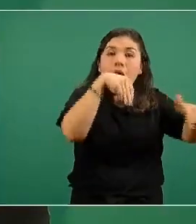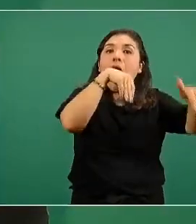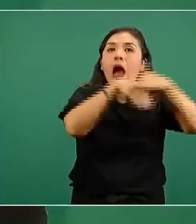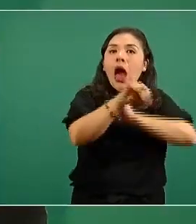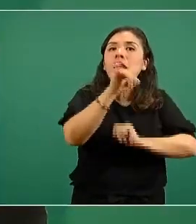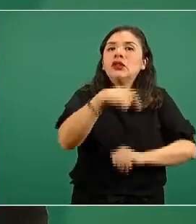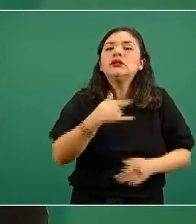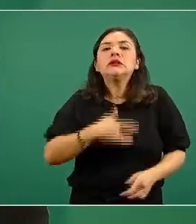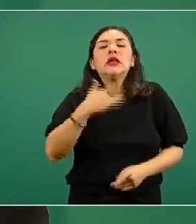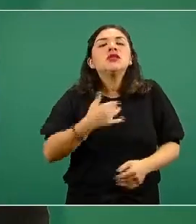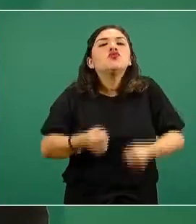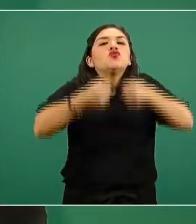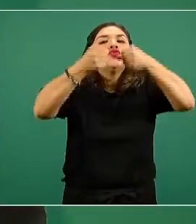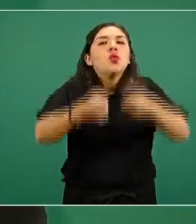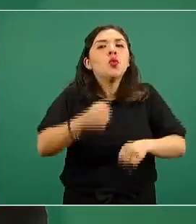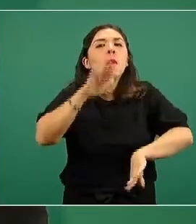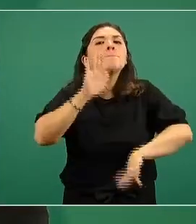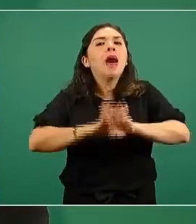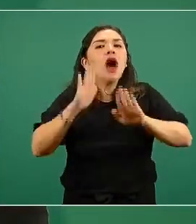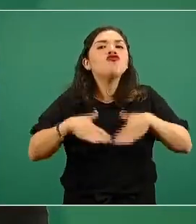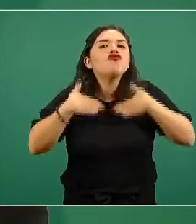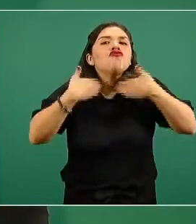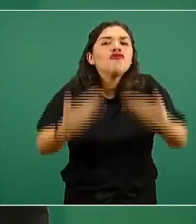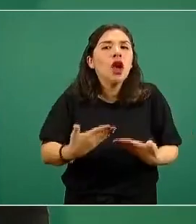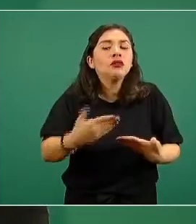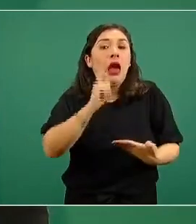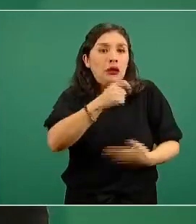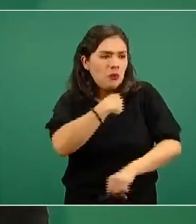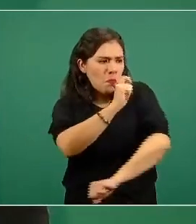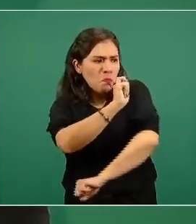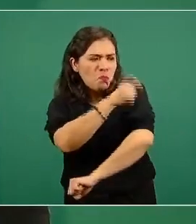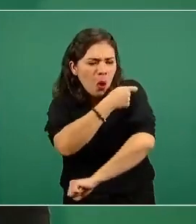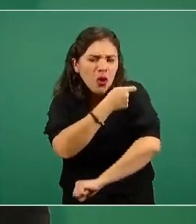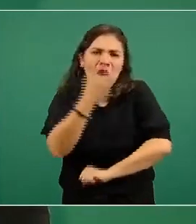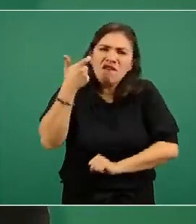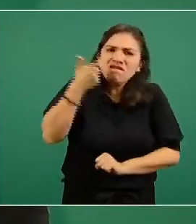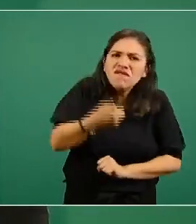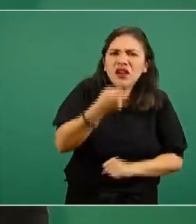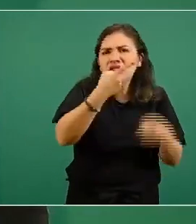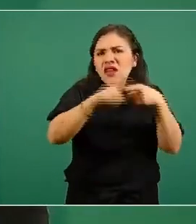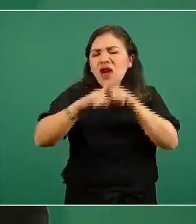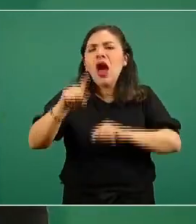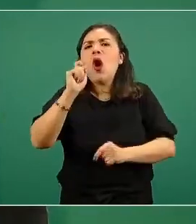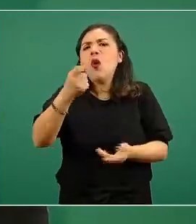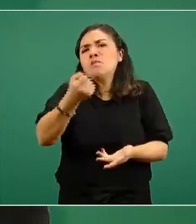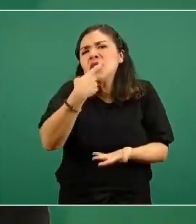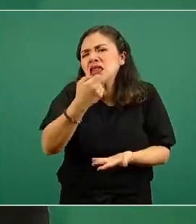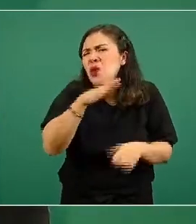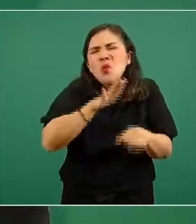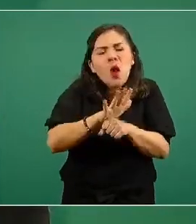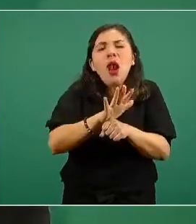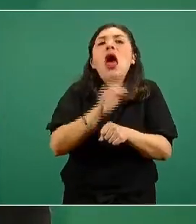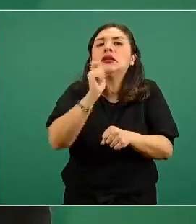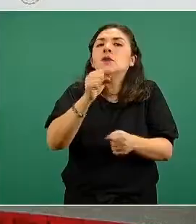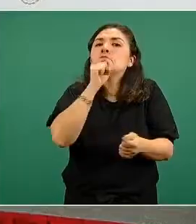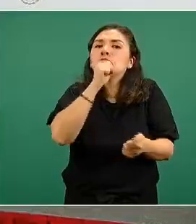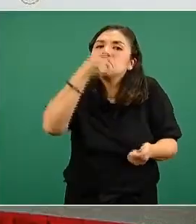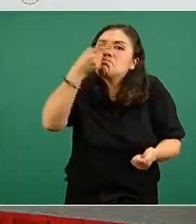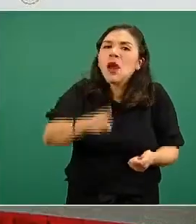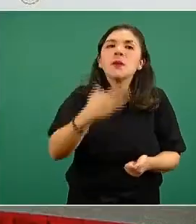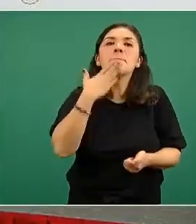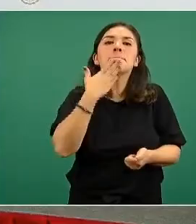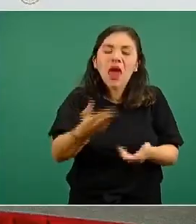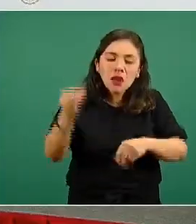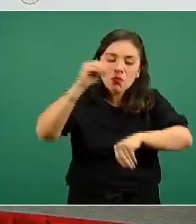la certeza o la mayor certeza de que lo que le están aplicando, lo que le están recetando, está bien indicado, está